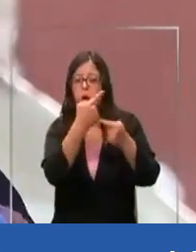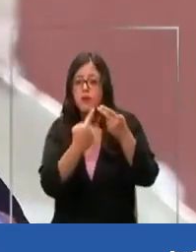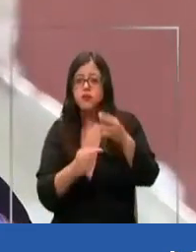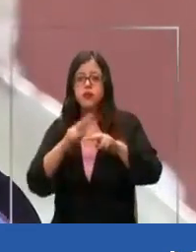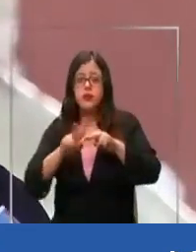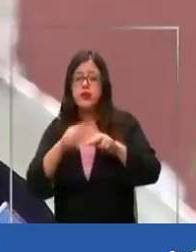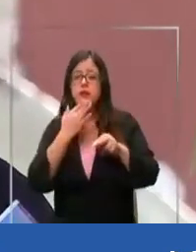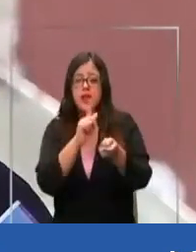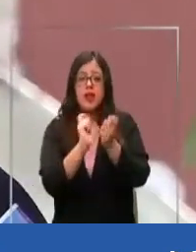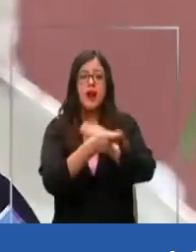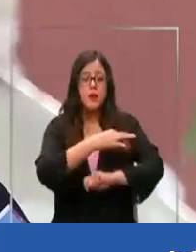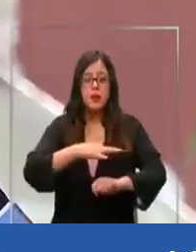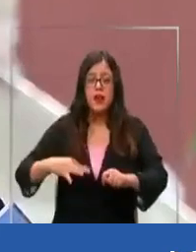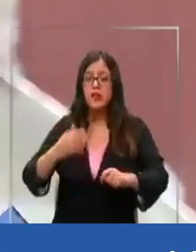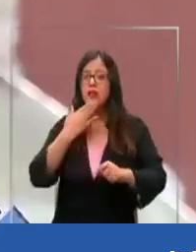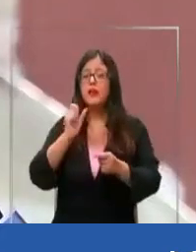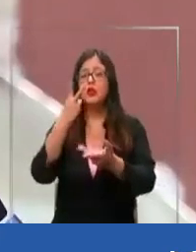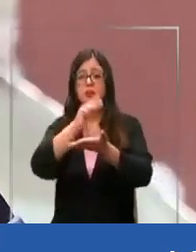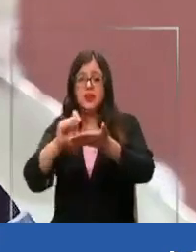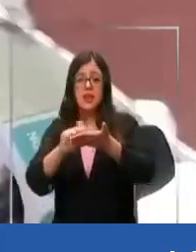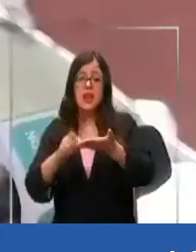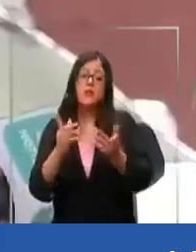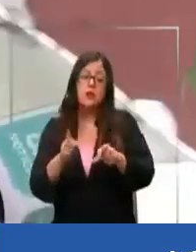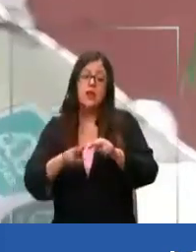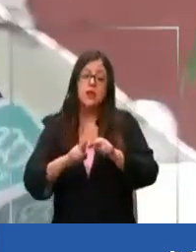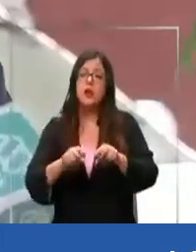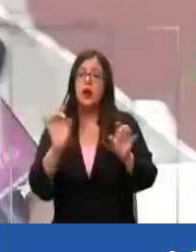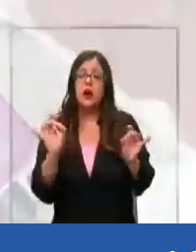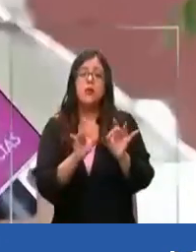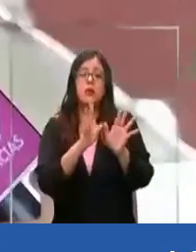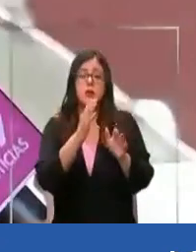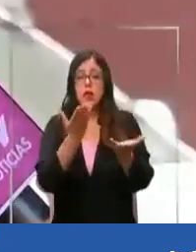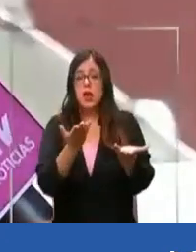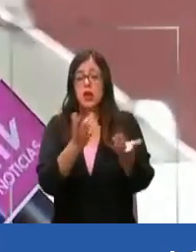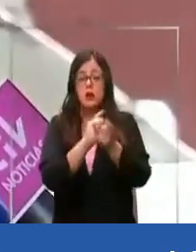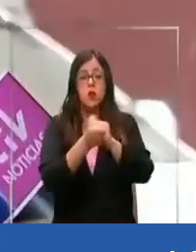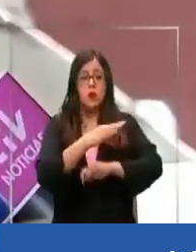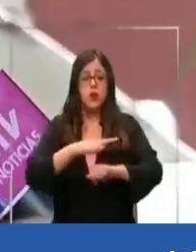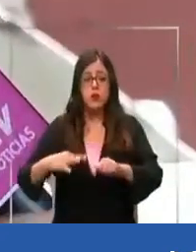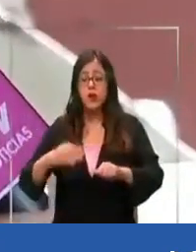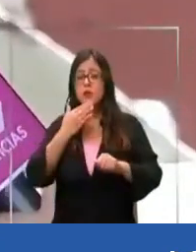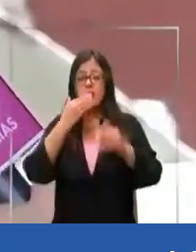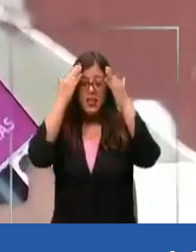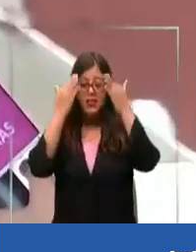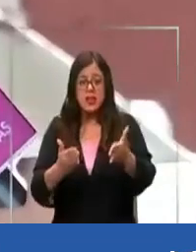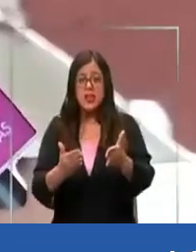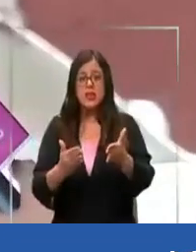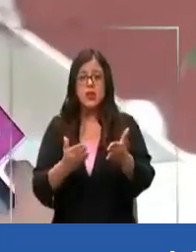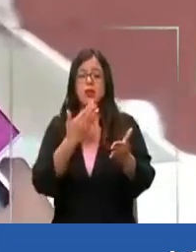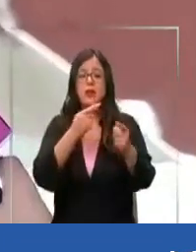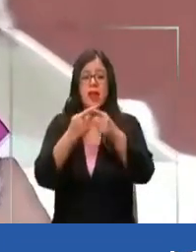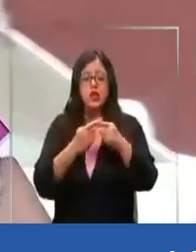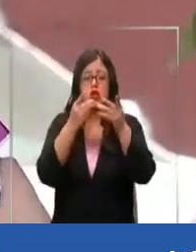y cambiar ministros y cambiar subsecretarios, bueno, hay que hacerlo. No sería mal un cambio de gabinete, darle una mirada más de centro, darle más espacio al